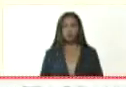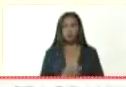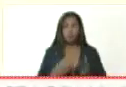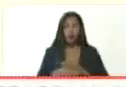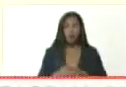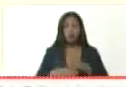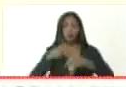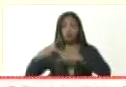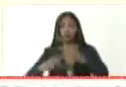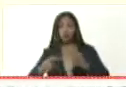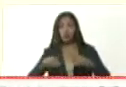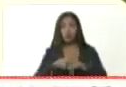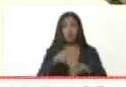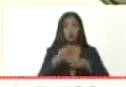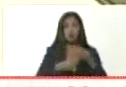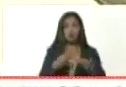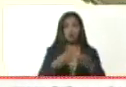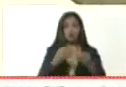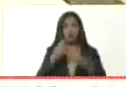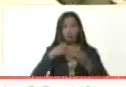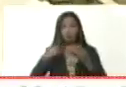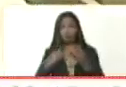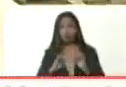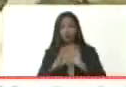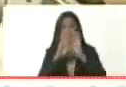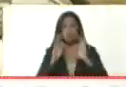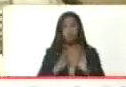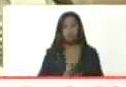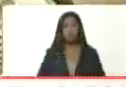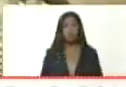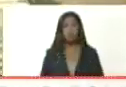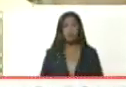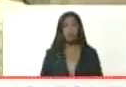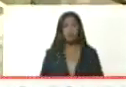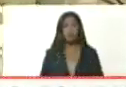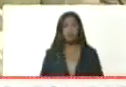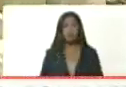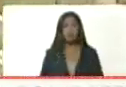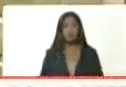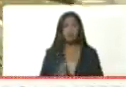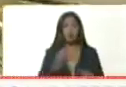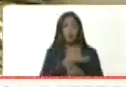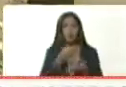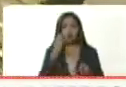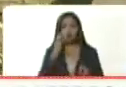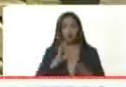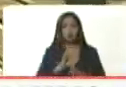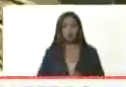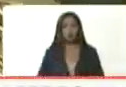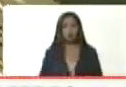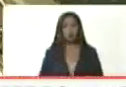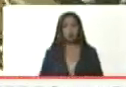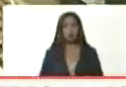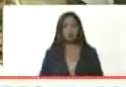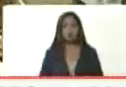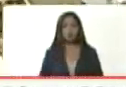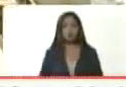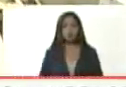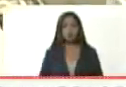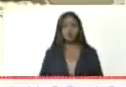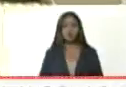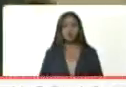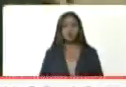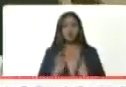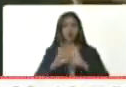para hacerla los cuales todos los niños que les decían actual su escuela correcto y después despliego a la zona de el quadern